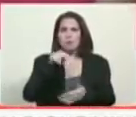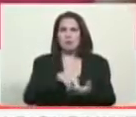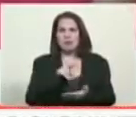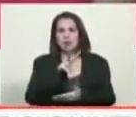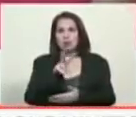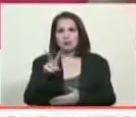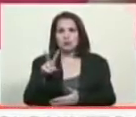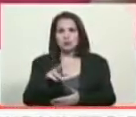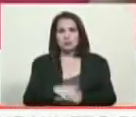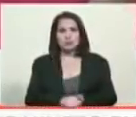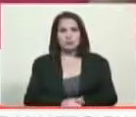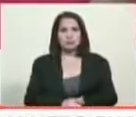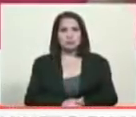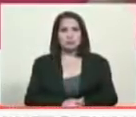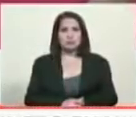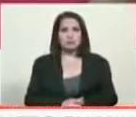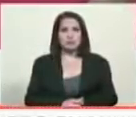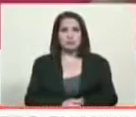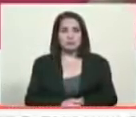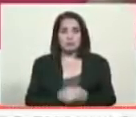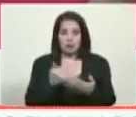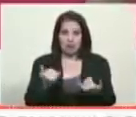2002.